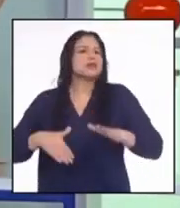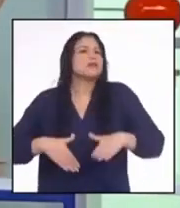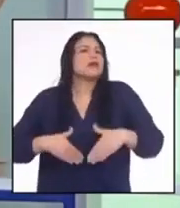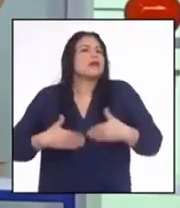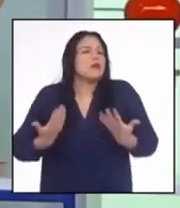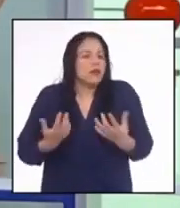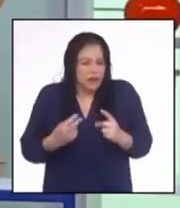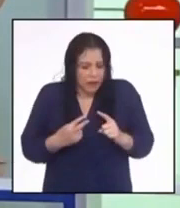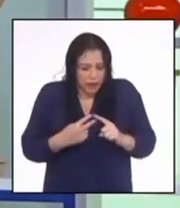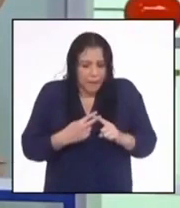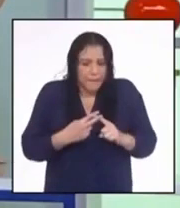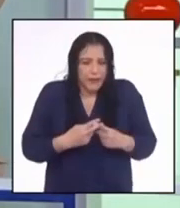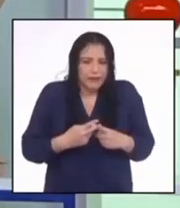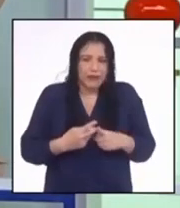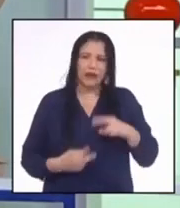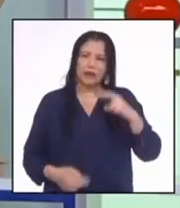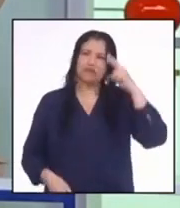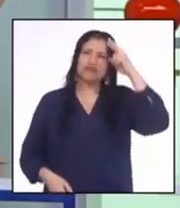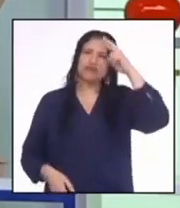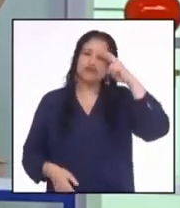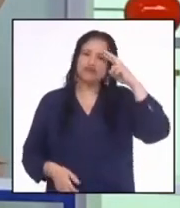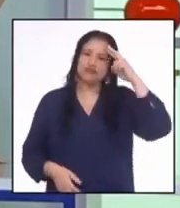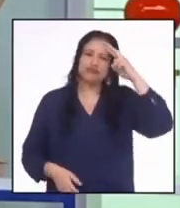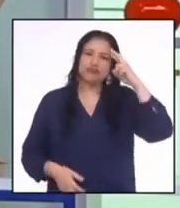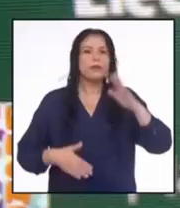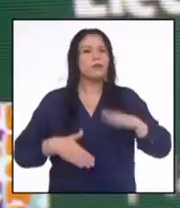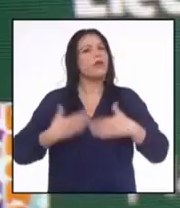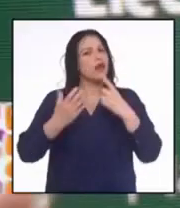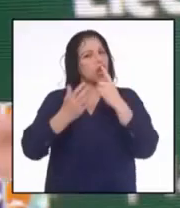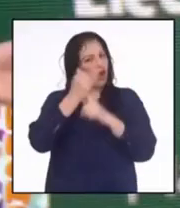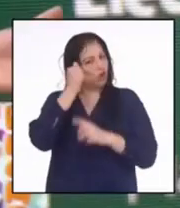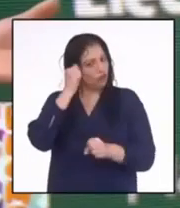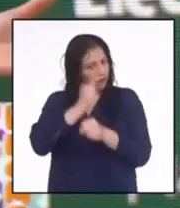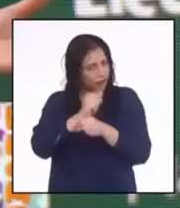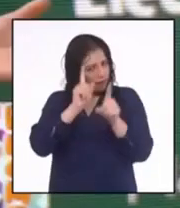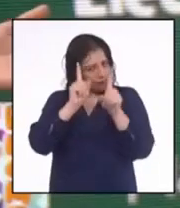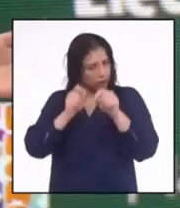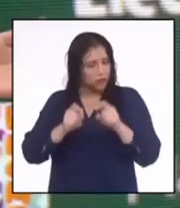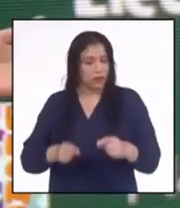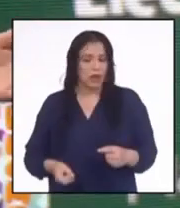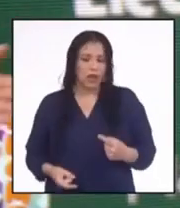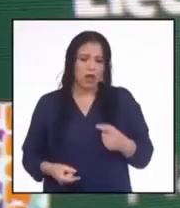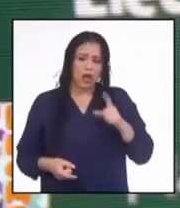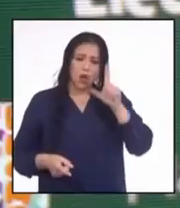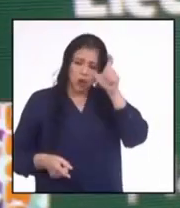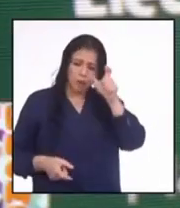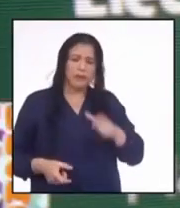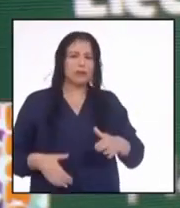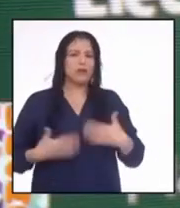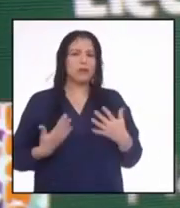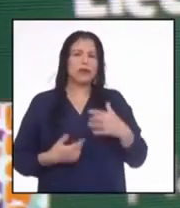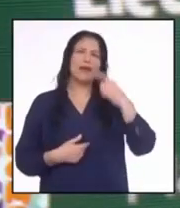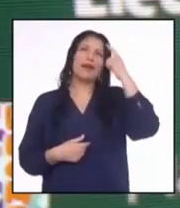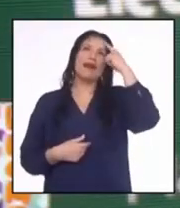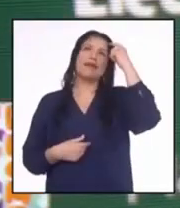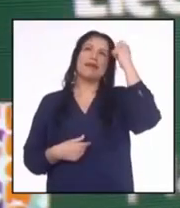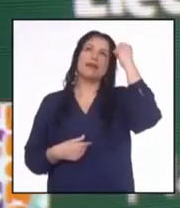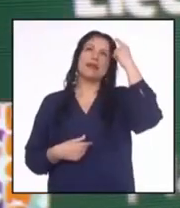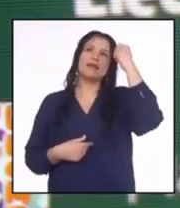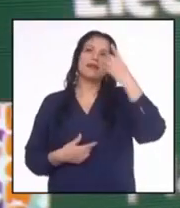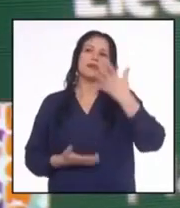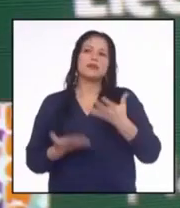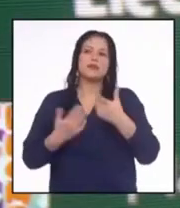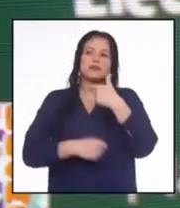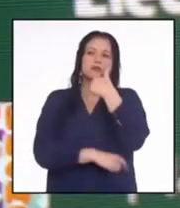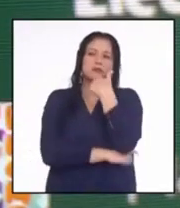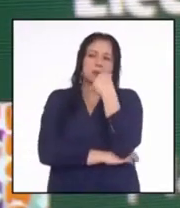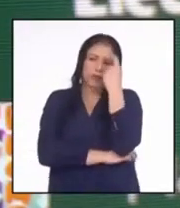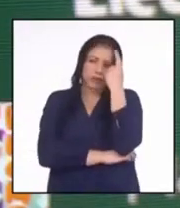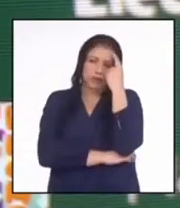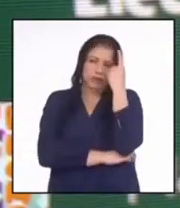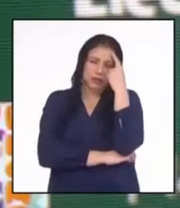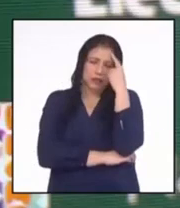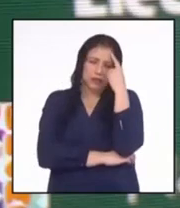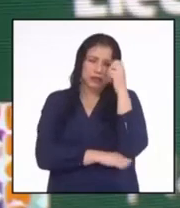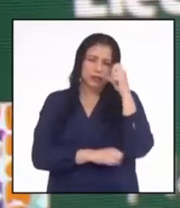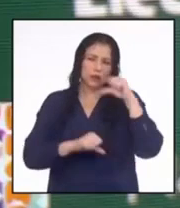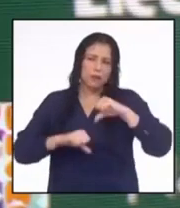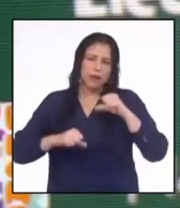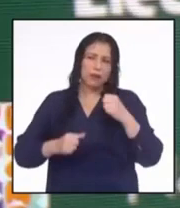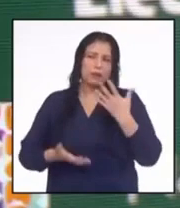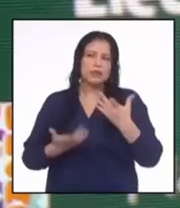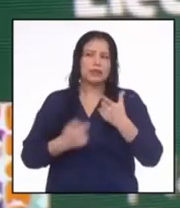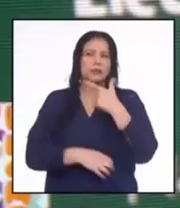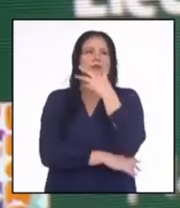poder comenzar a reflexionar y confiar? Uno puede ser consciente de que se está pensando mal porque se tiene tal o